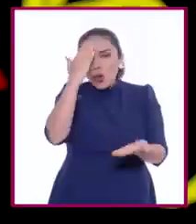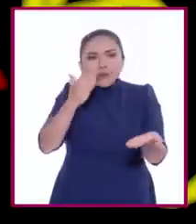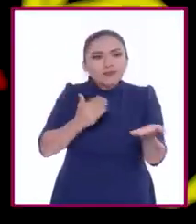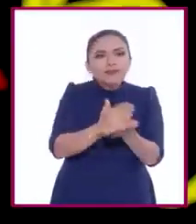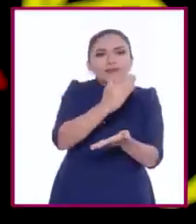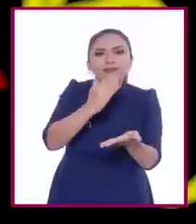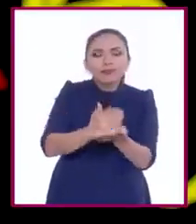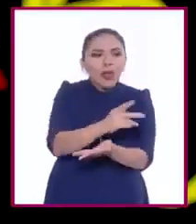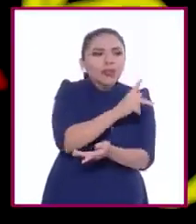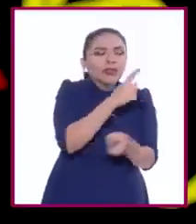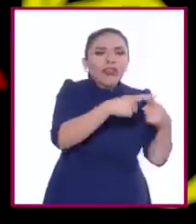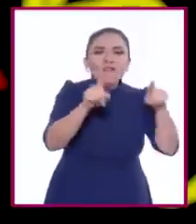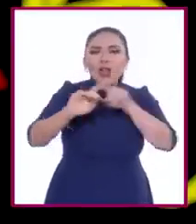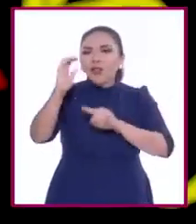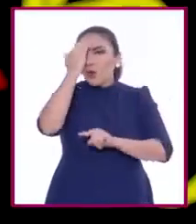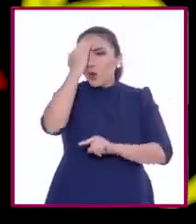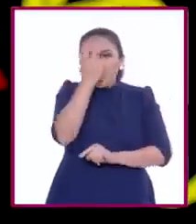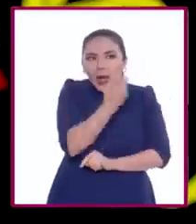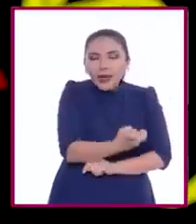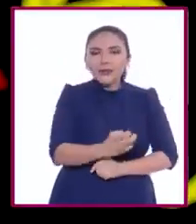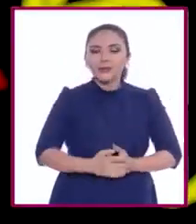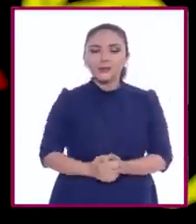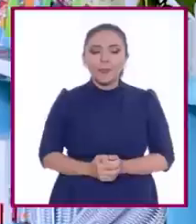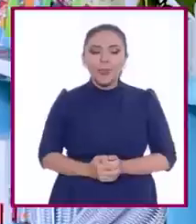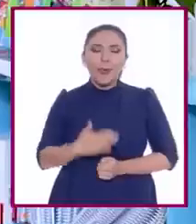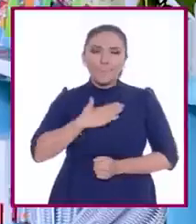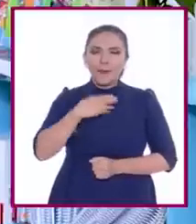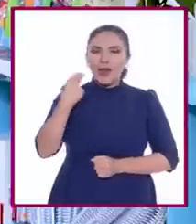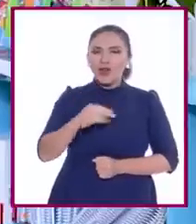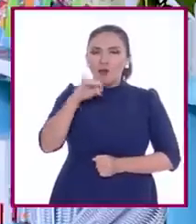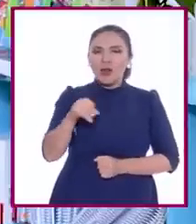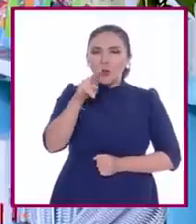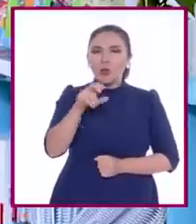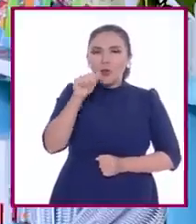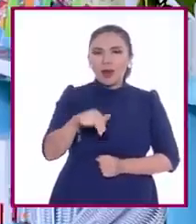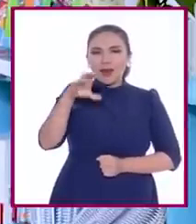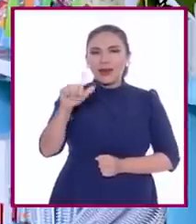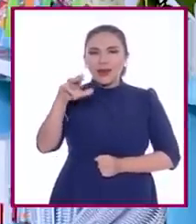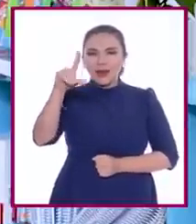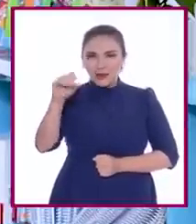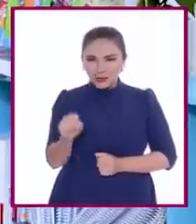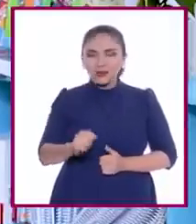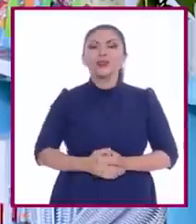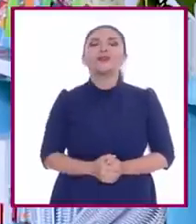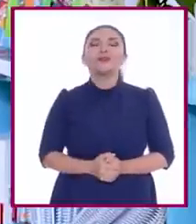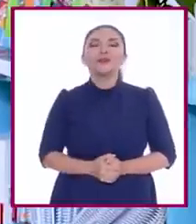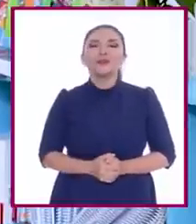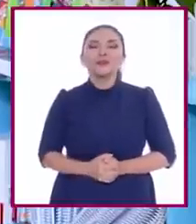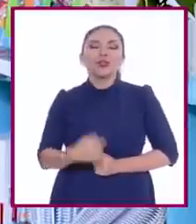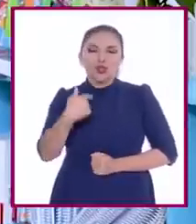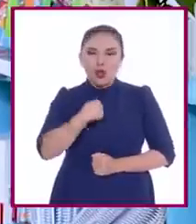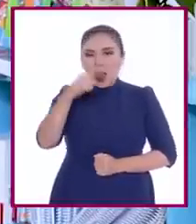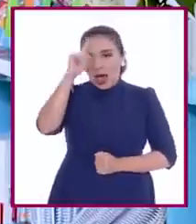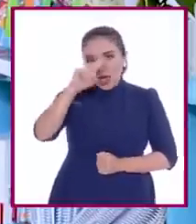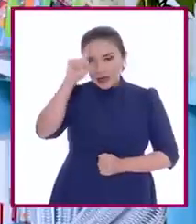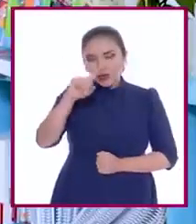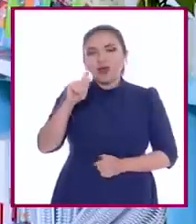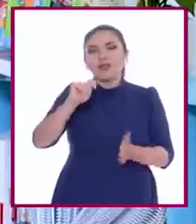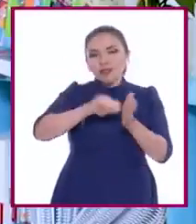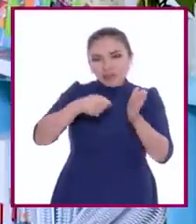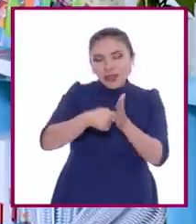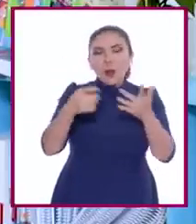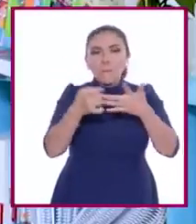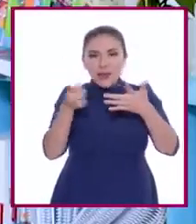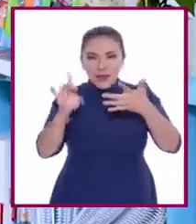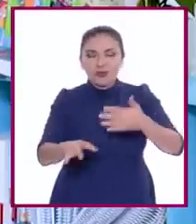ese acercamiento a los saberes y a los conocimientos. Soy Juan Carlos Macías Romero y soy asesor